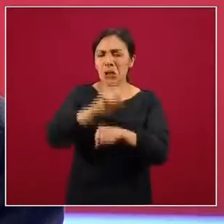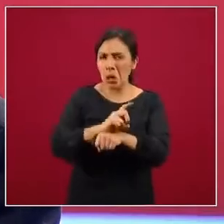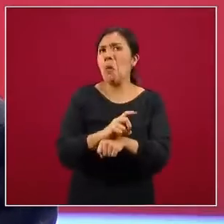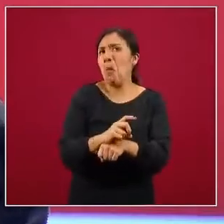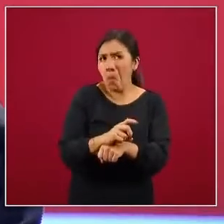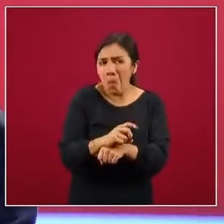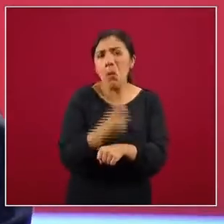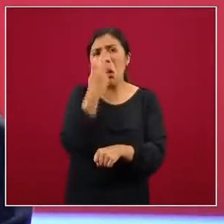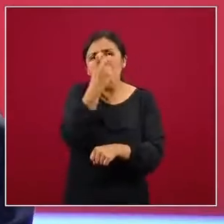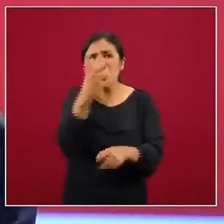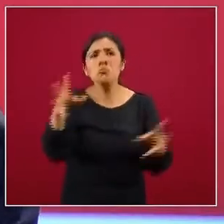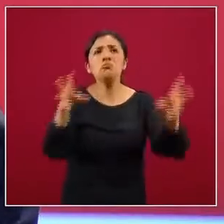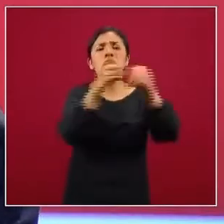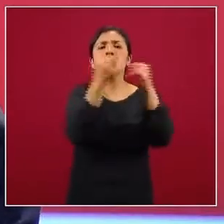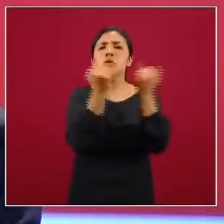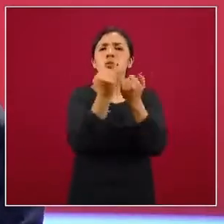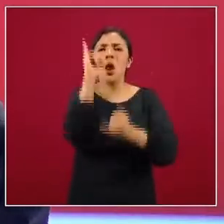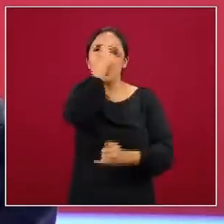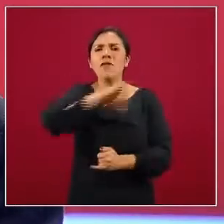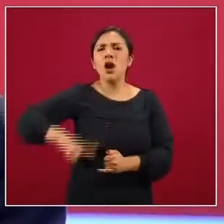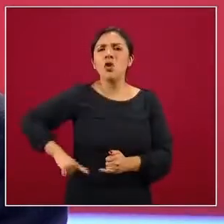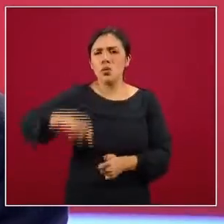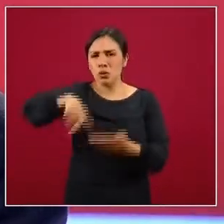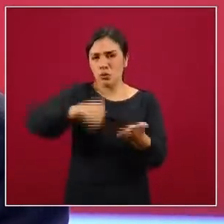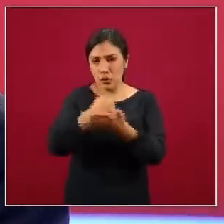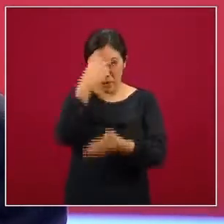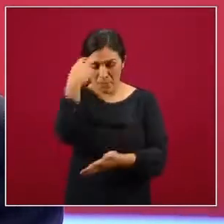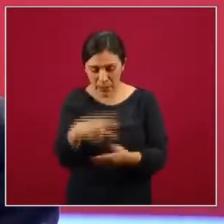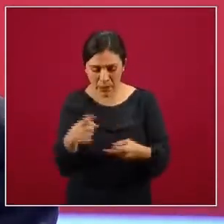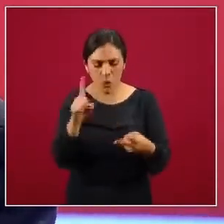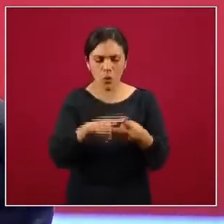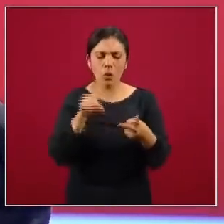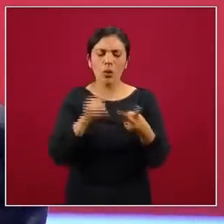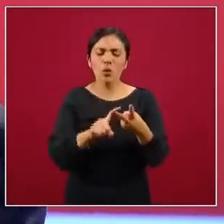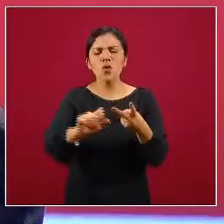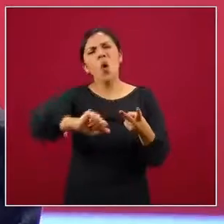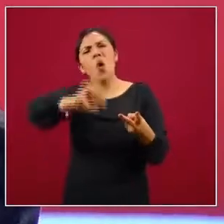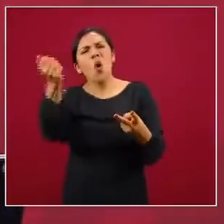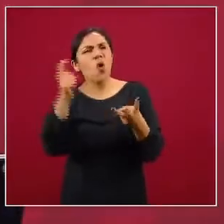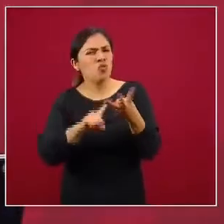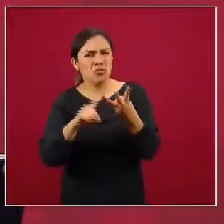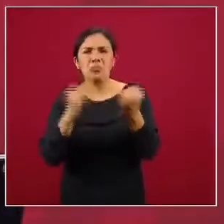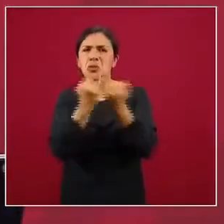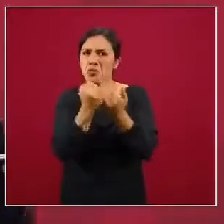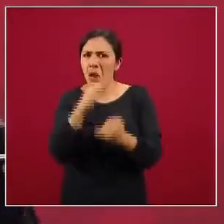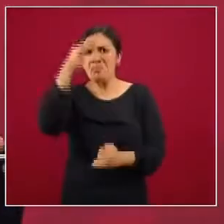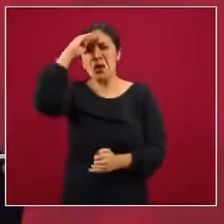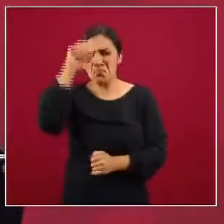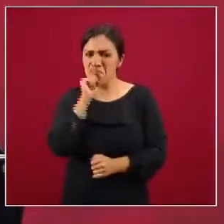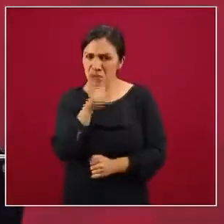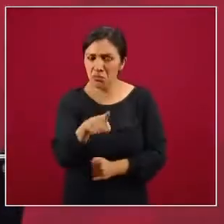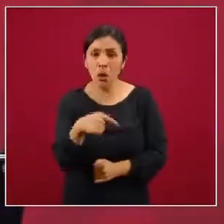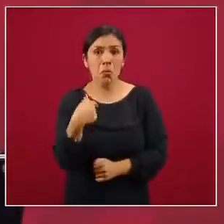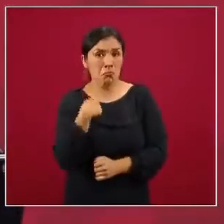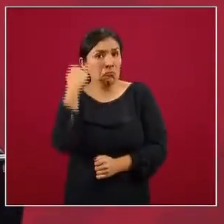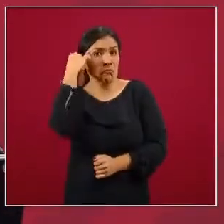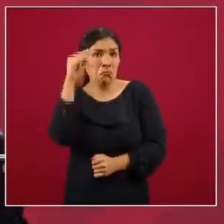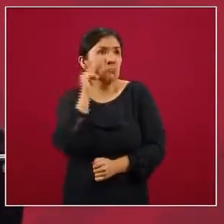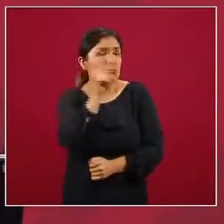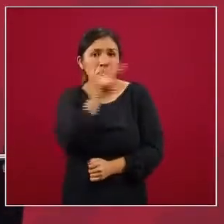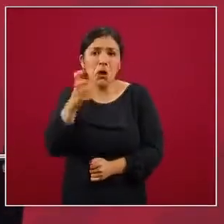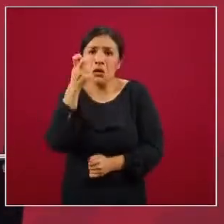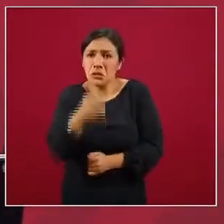esa perspectiva la jefa de gobierno de la Ciudad de México y no me acuerdo quién otro también dijo lo mismo. Nos pareció una muy buena